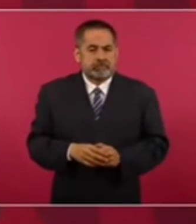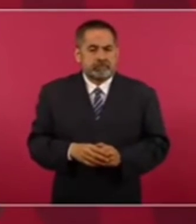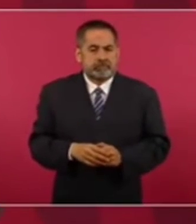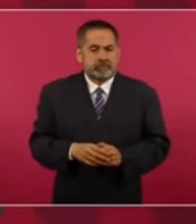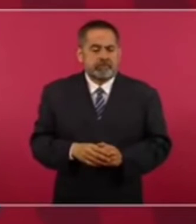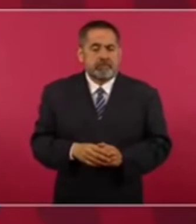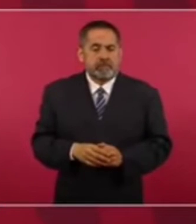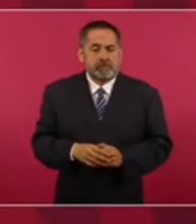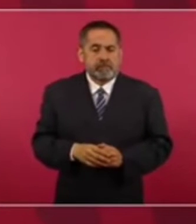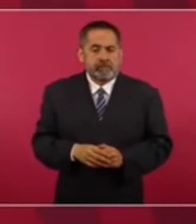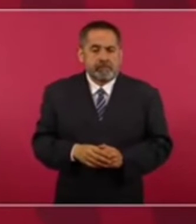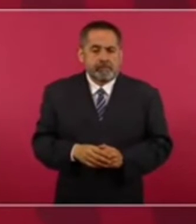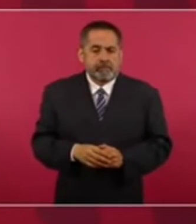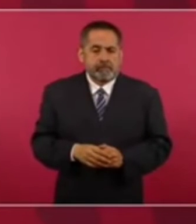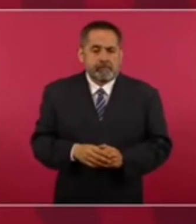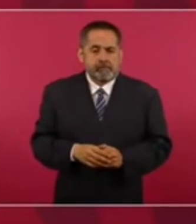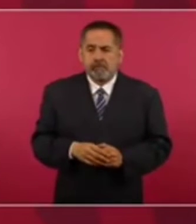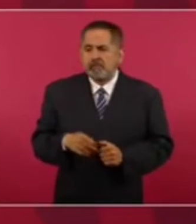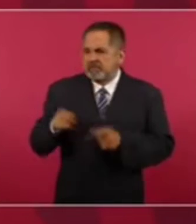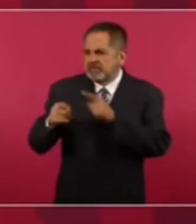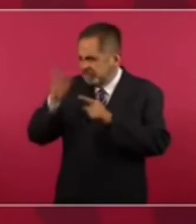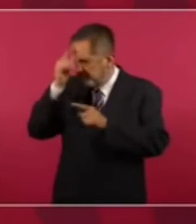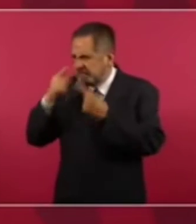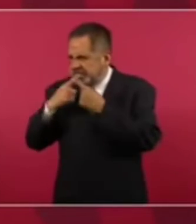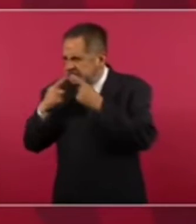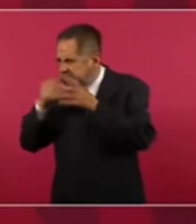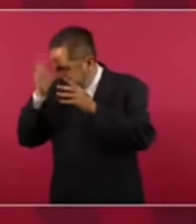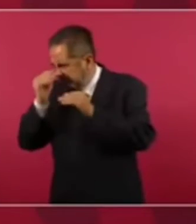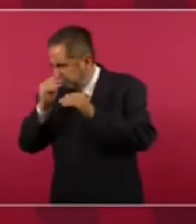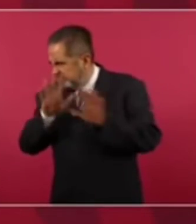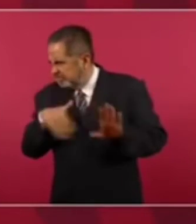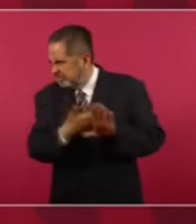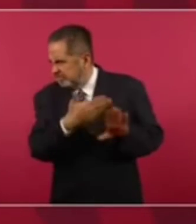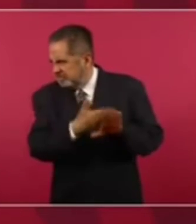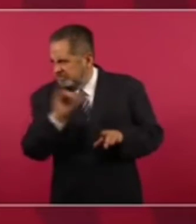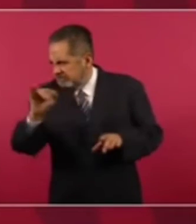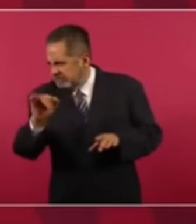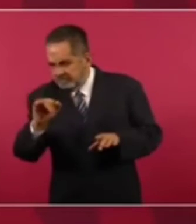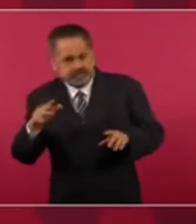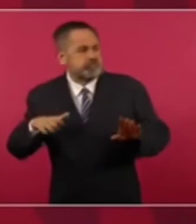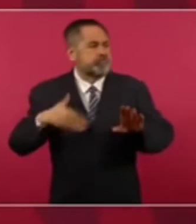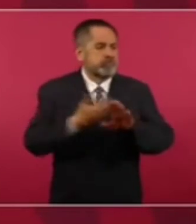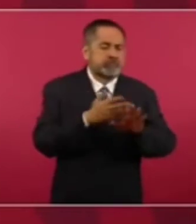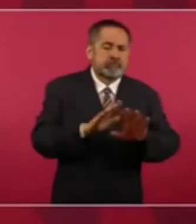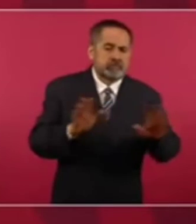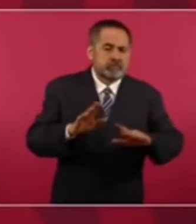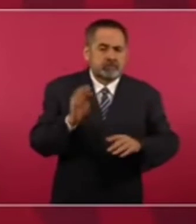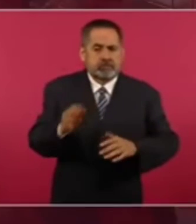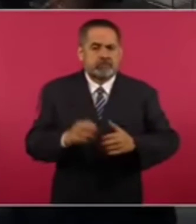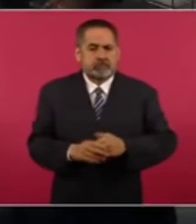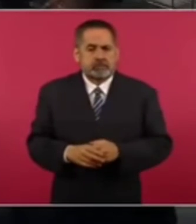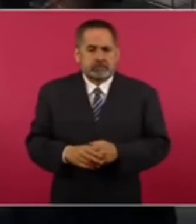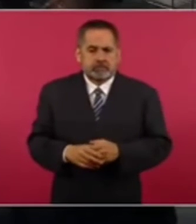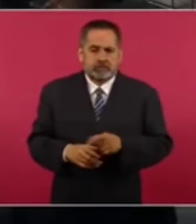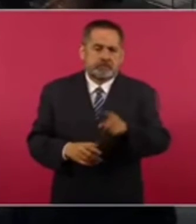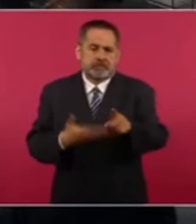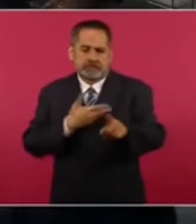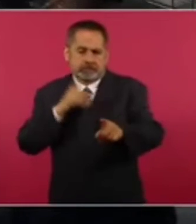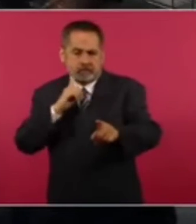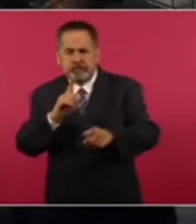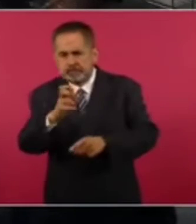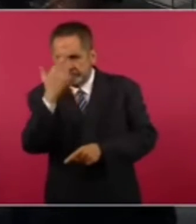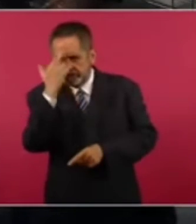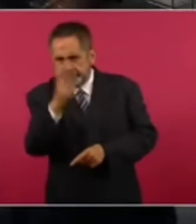juicio sumario ni linchamientos Sí, está bien que eso no exista, presidente,